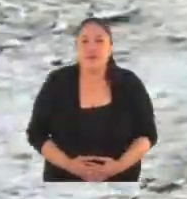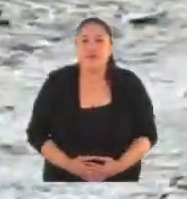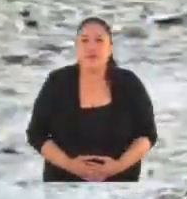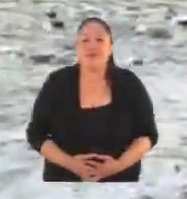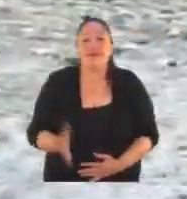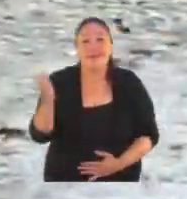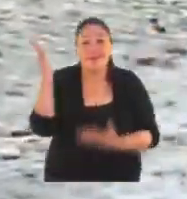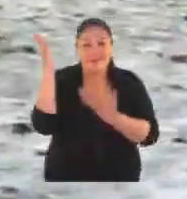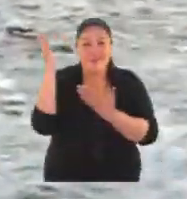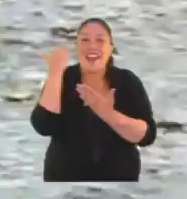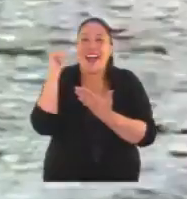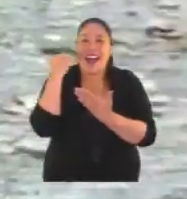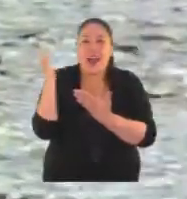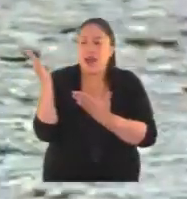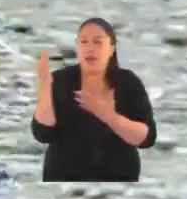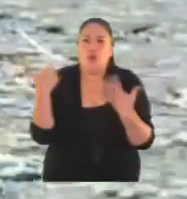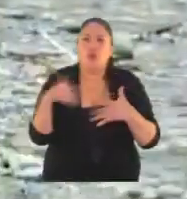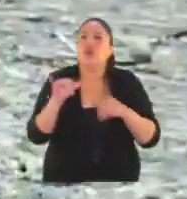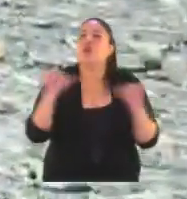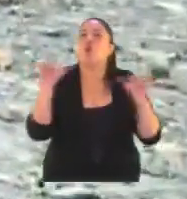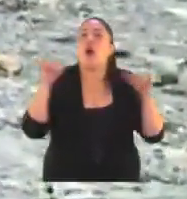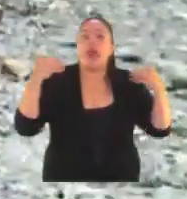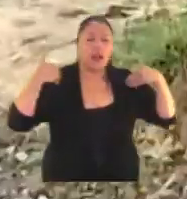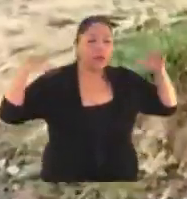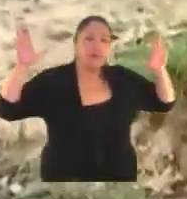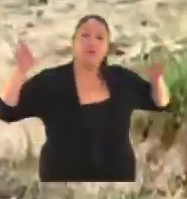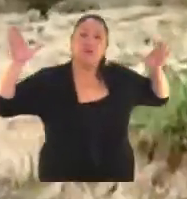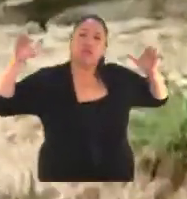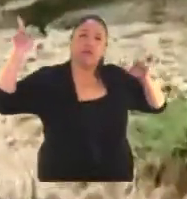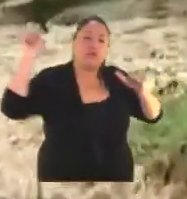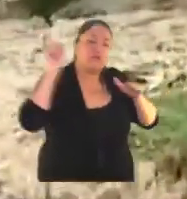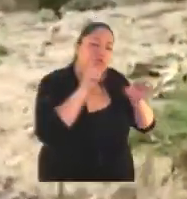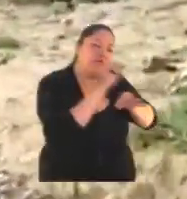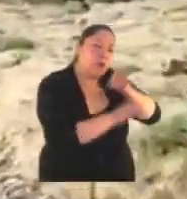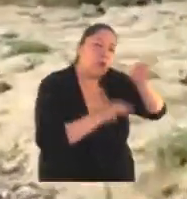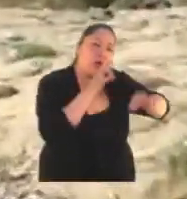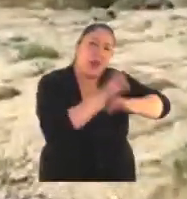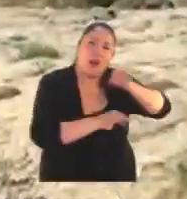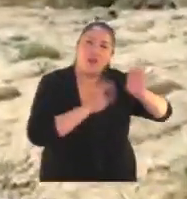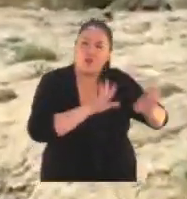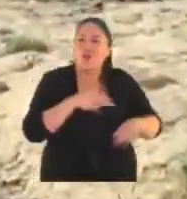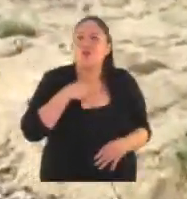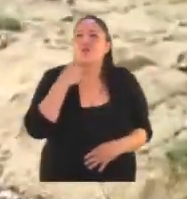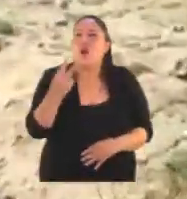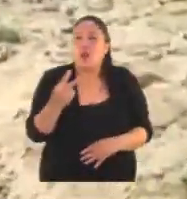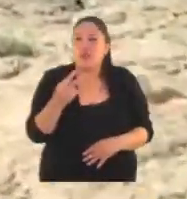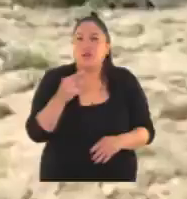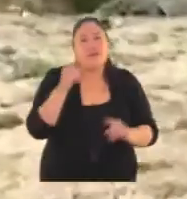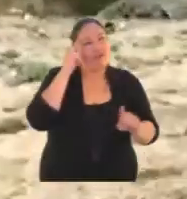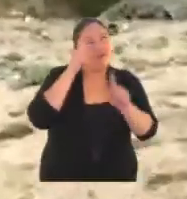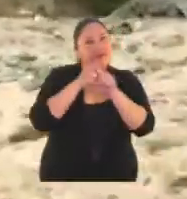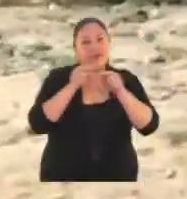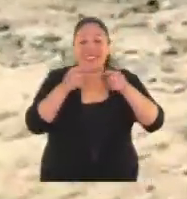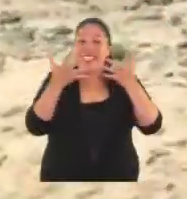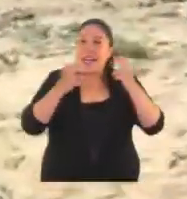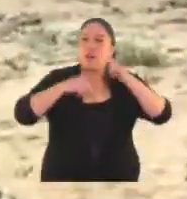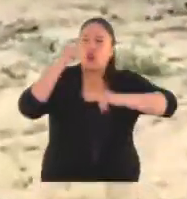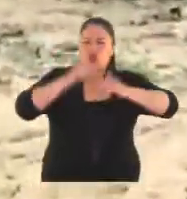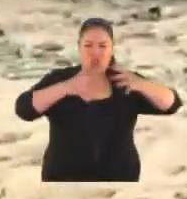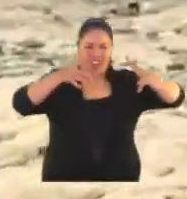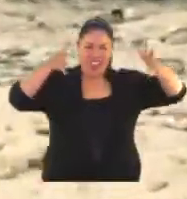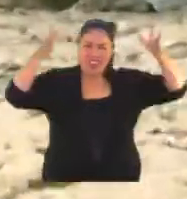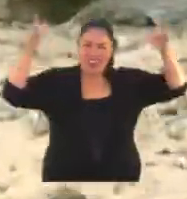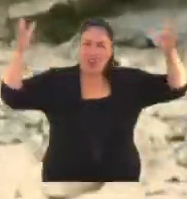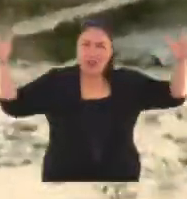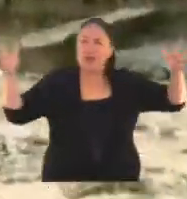Regina no solo se ha convertido en el ángel guardián de esos animalitos, es la voz de ellos y también quien sueña con construirles un gran albergue, un hogar donde estén